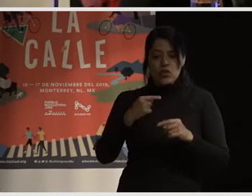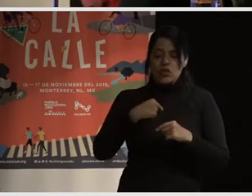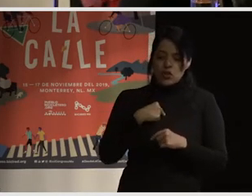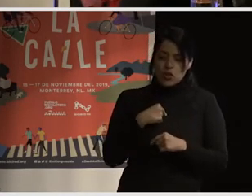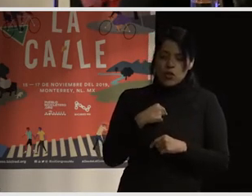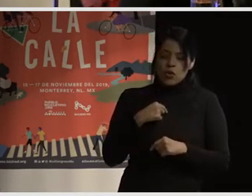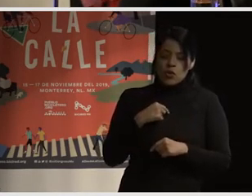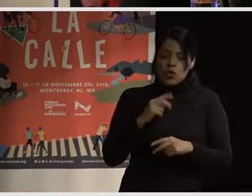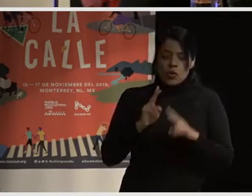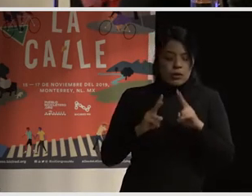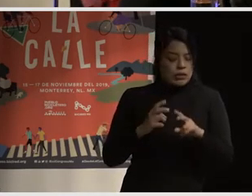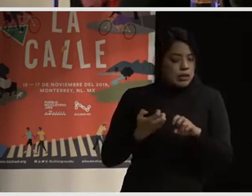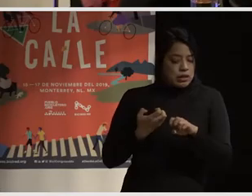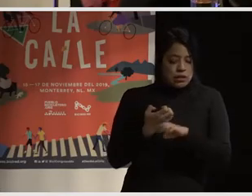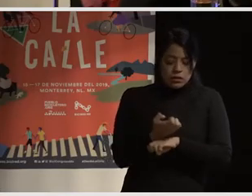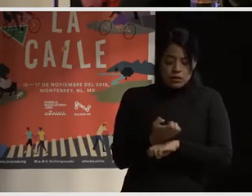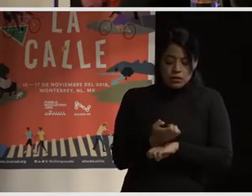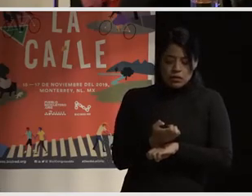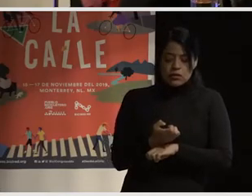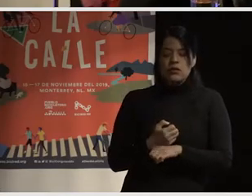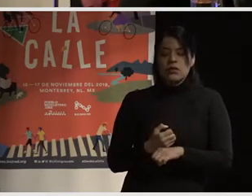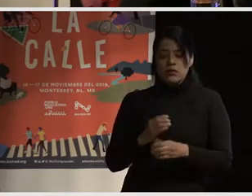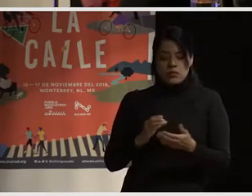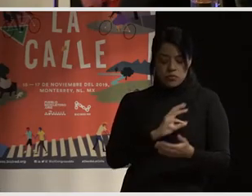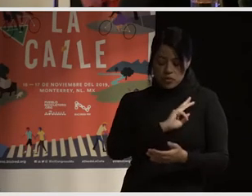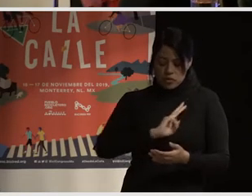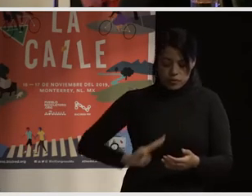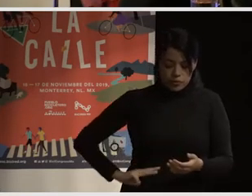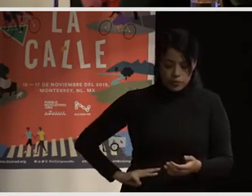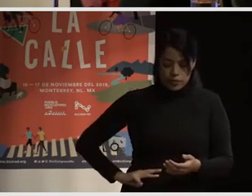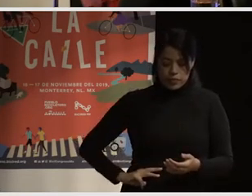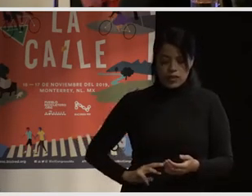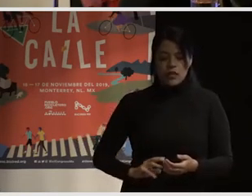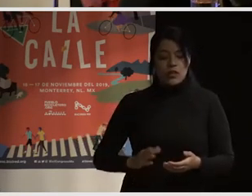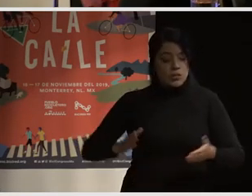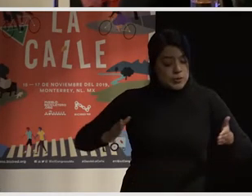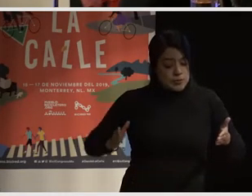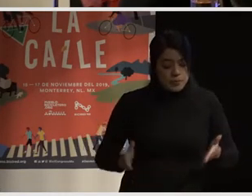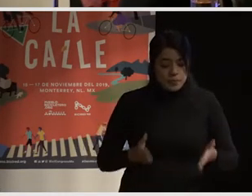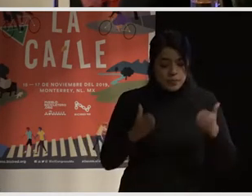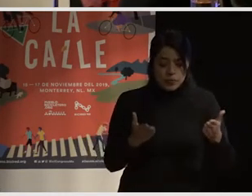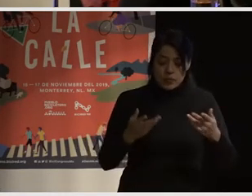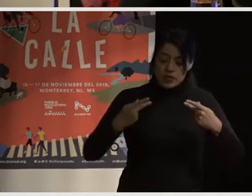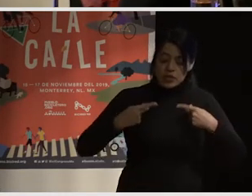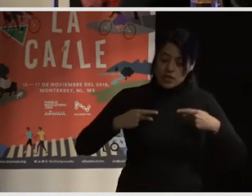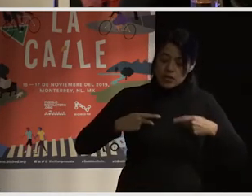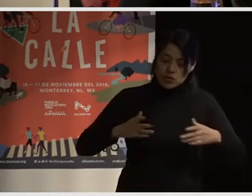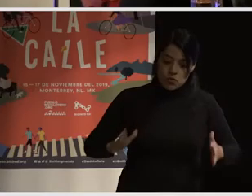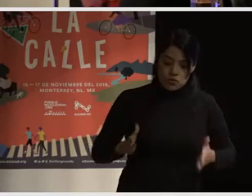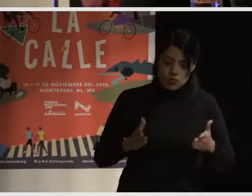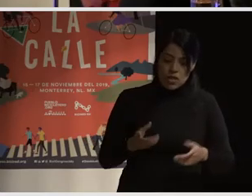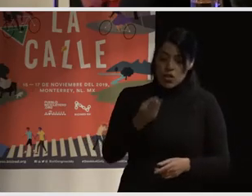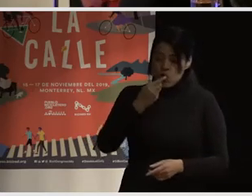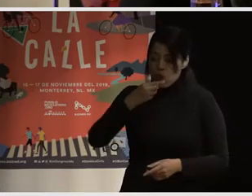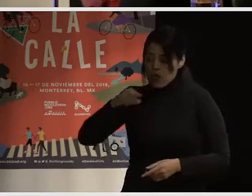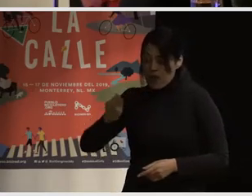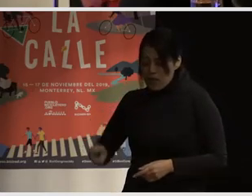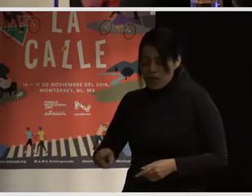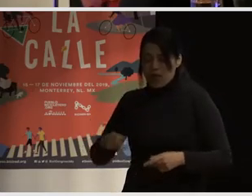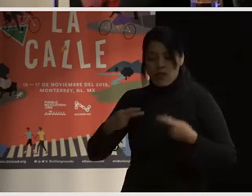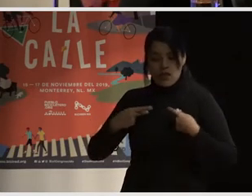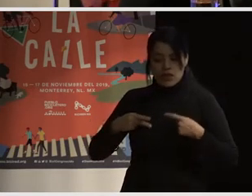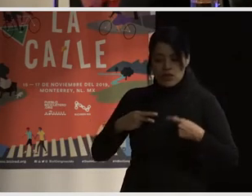todo el estado y metropolitano y municipal es hubo un impulso de sociedad civil muy claro una demanda social muy clara